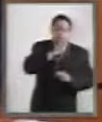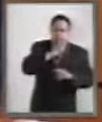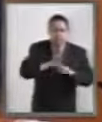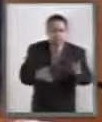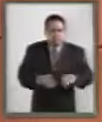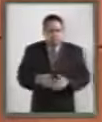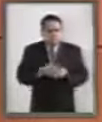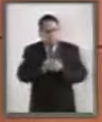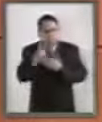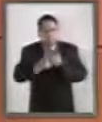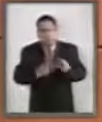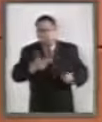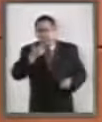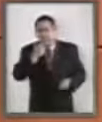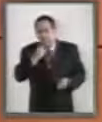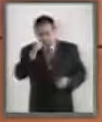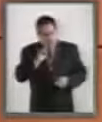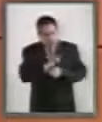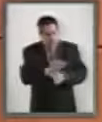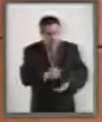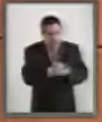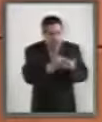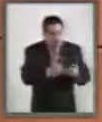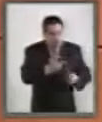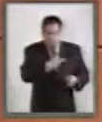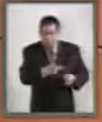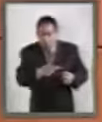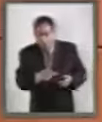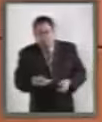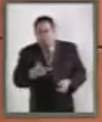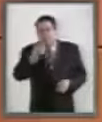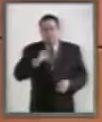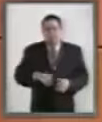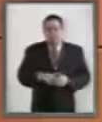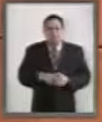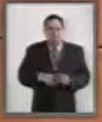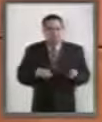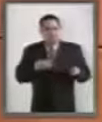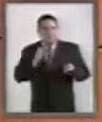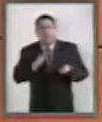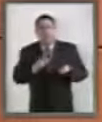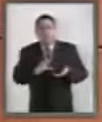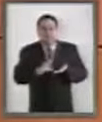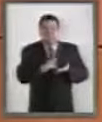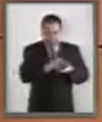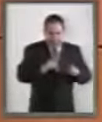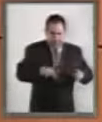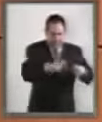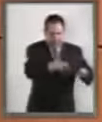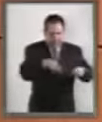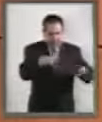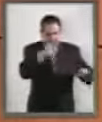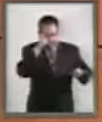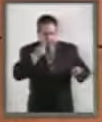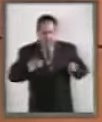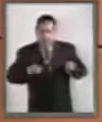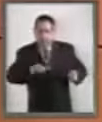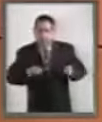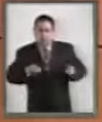social para contener la pobreza, lo único que hace es contener y aprisionar y ahorcar a los